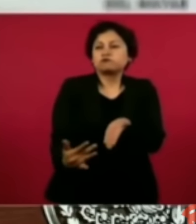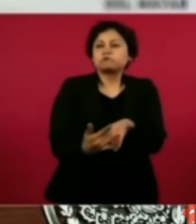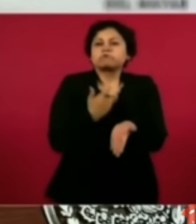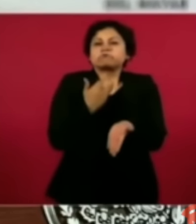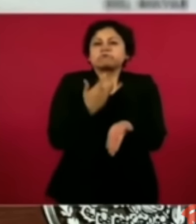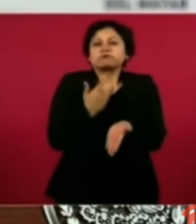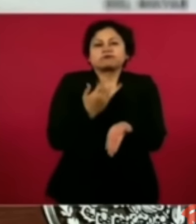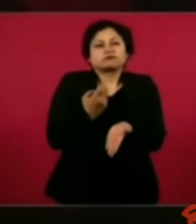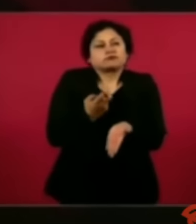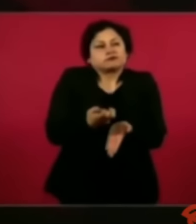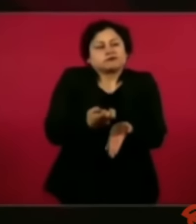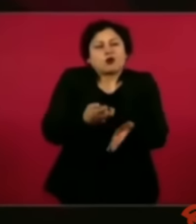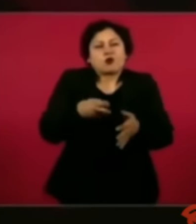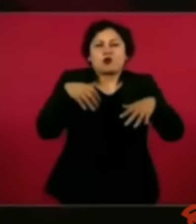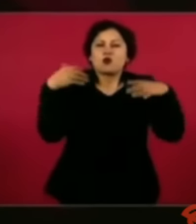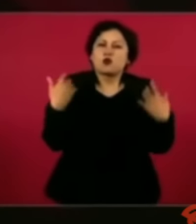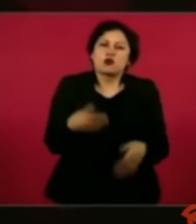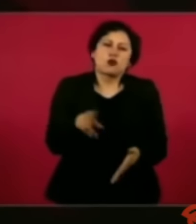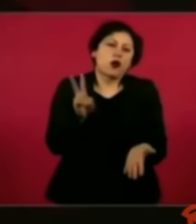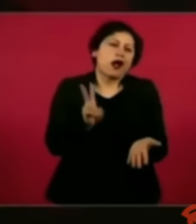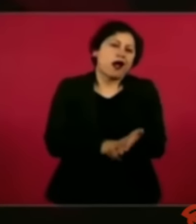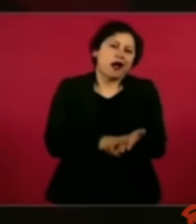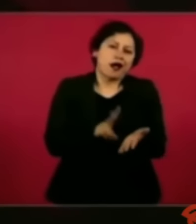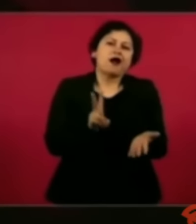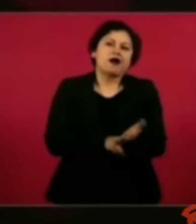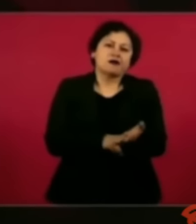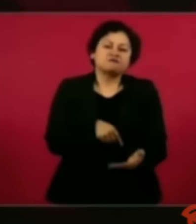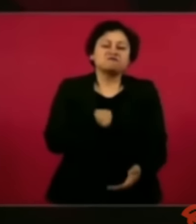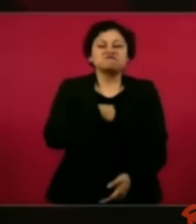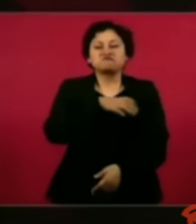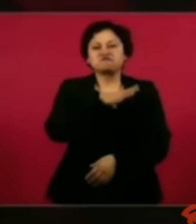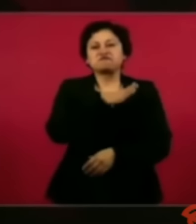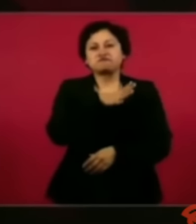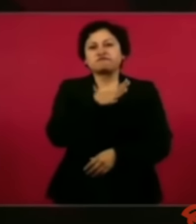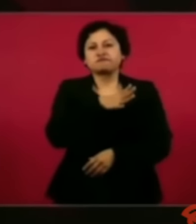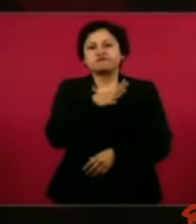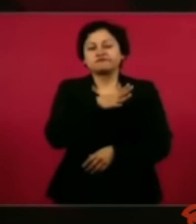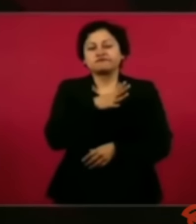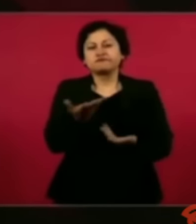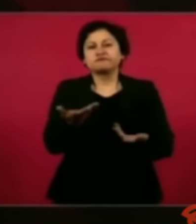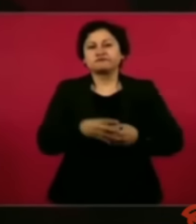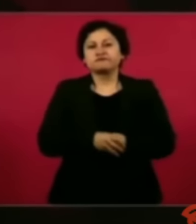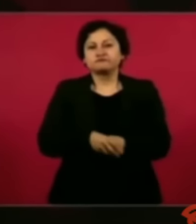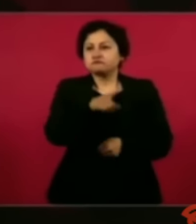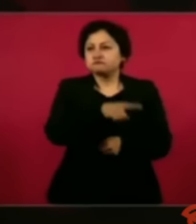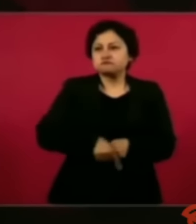que siempre me han sacado adelante